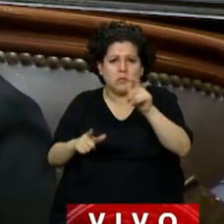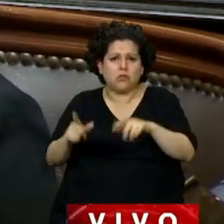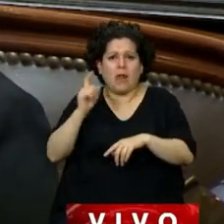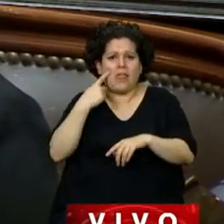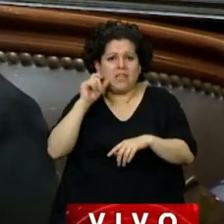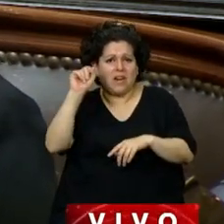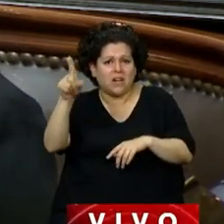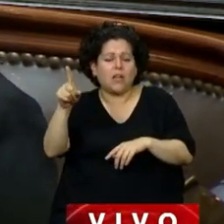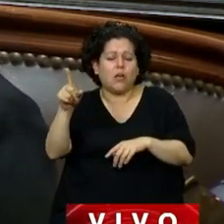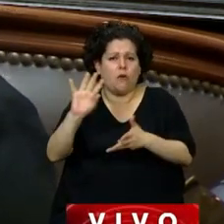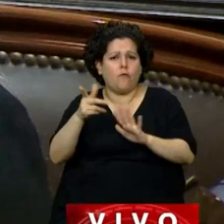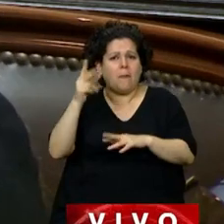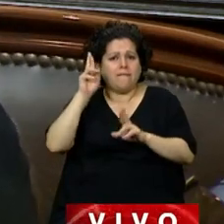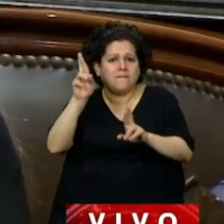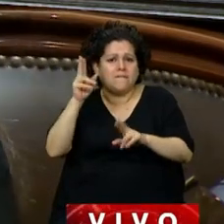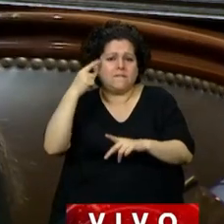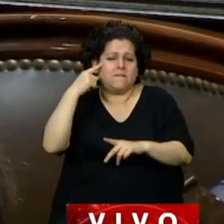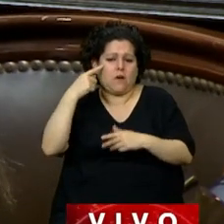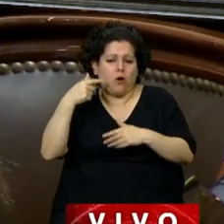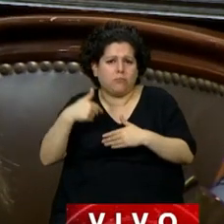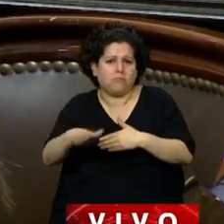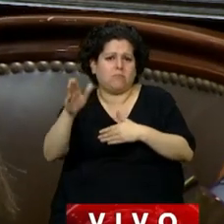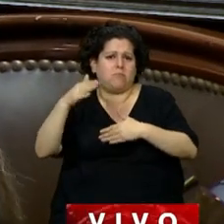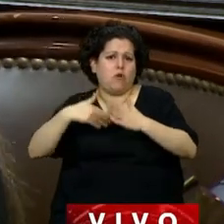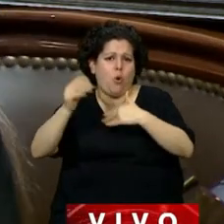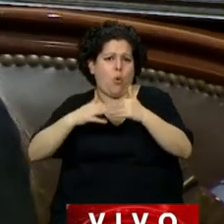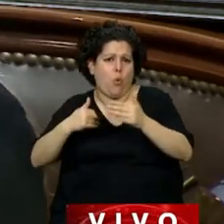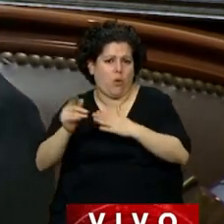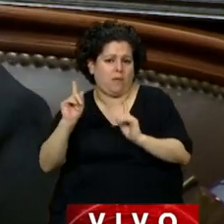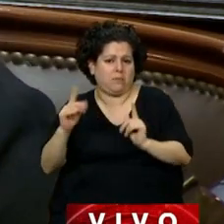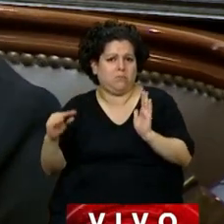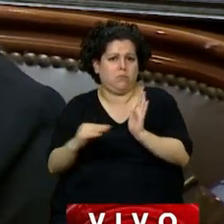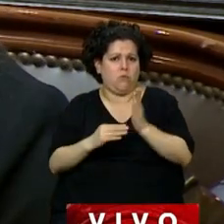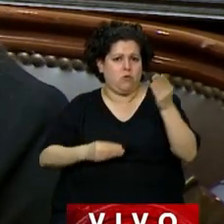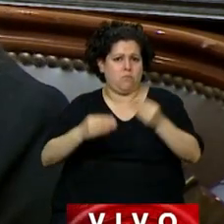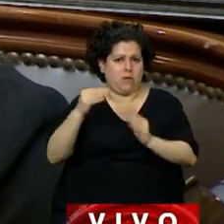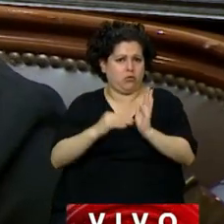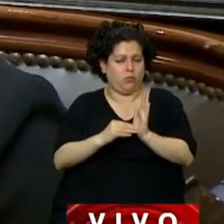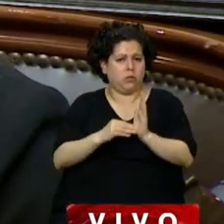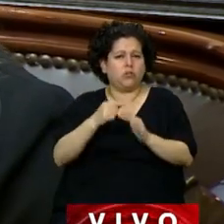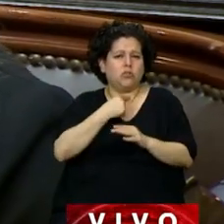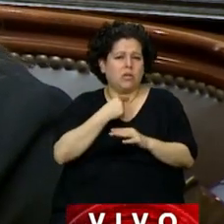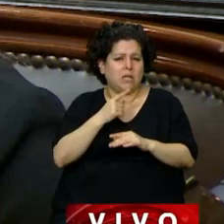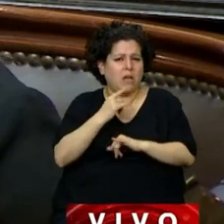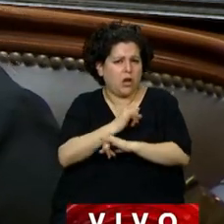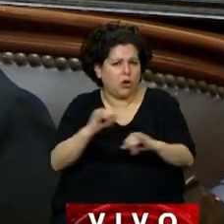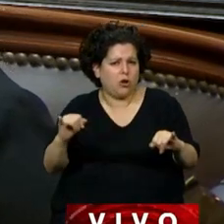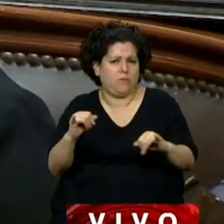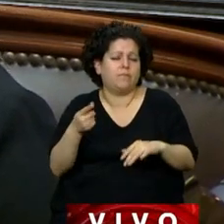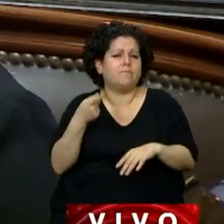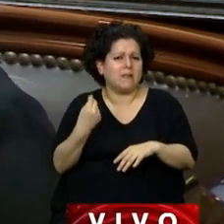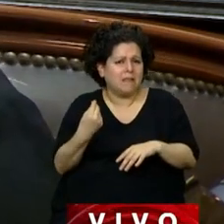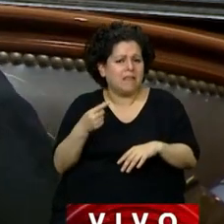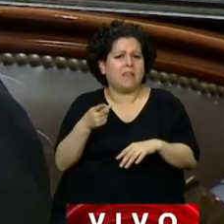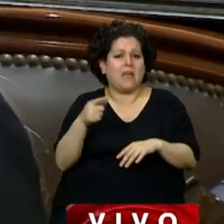expectativa algunas obras incluidas en este presupuesto. Señor presidente, quiero dejar de manifiesto